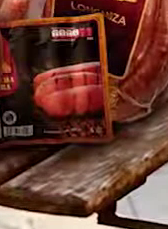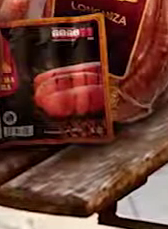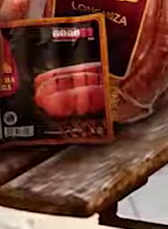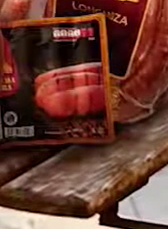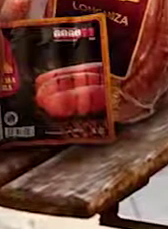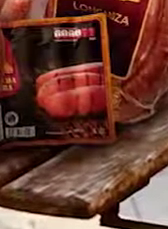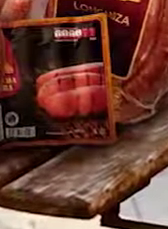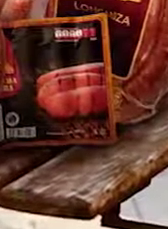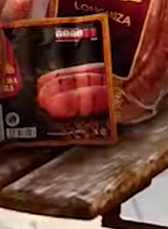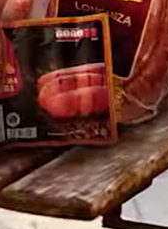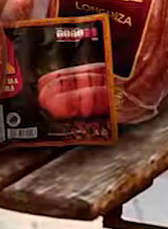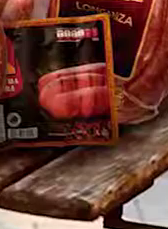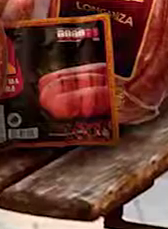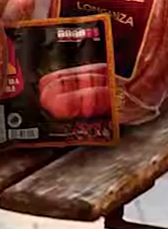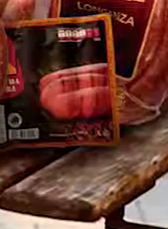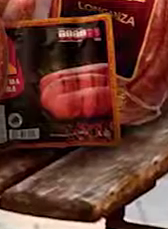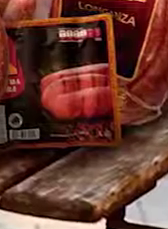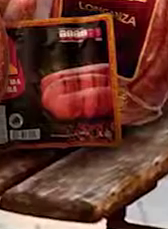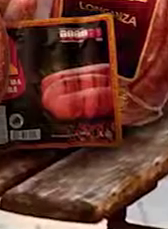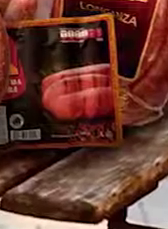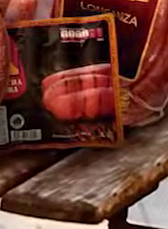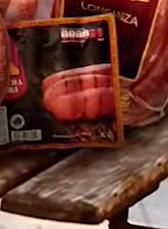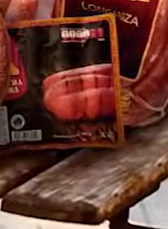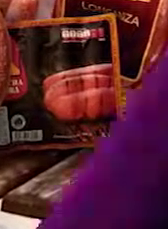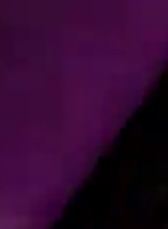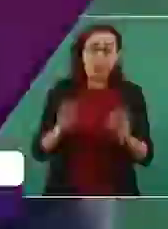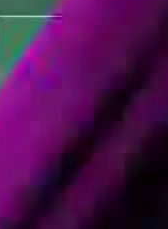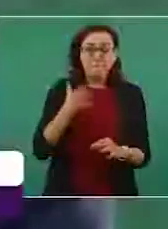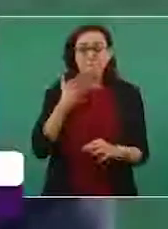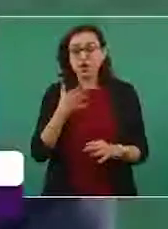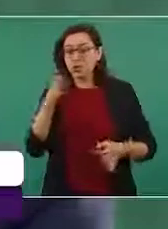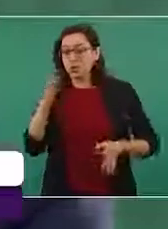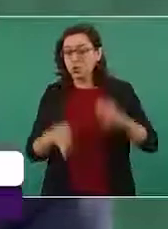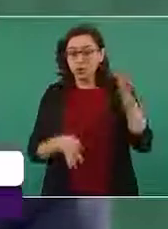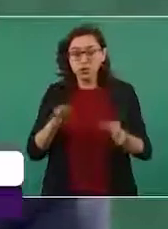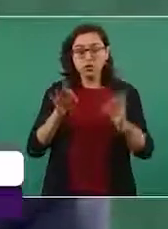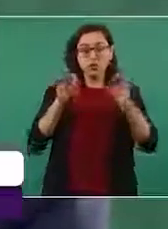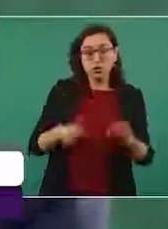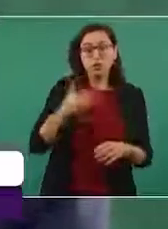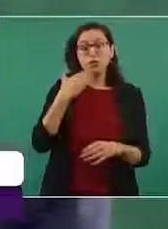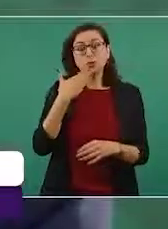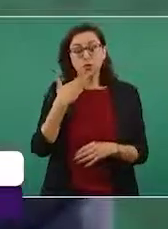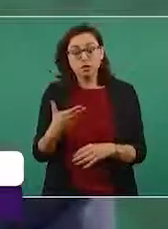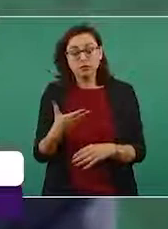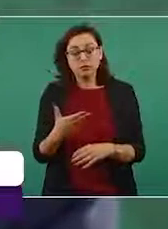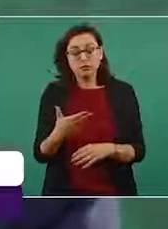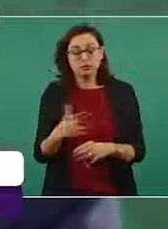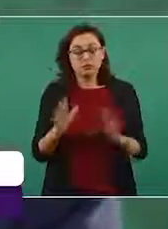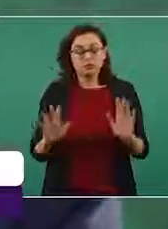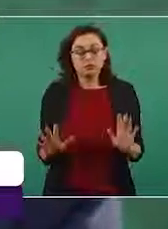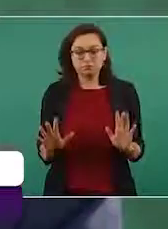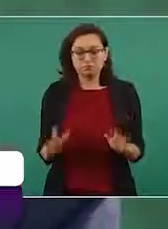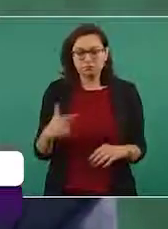Salmi presenta las más leídas de telereportaje de hoy jueves 20 de mayo. Estados Unidos investiga a Cabeza de Vaca y a otros mexicanos